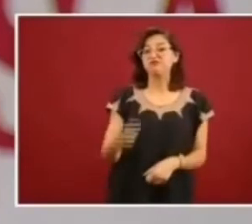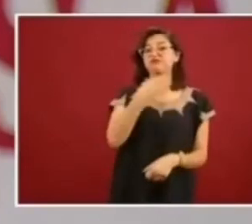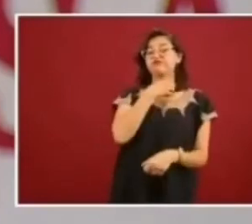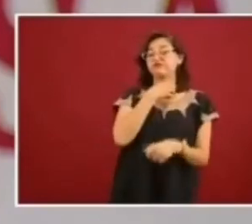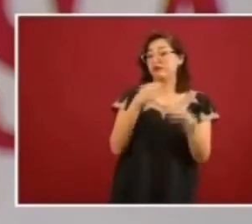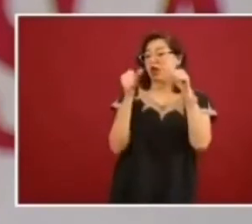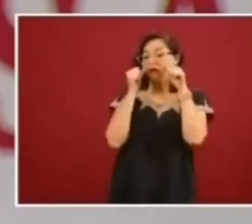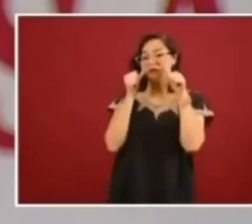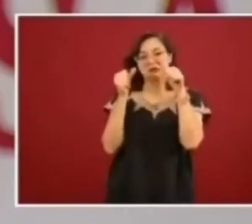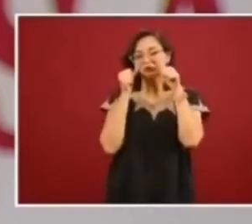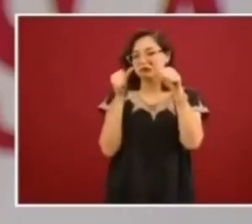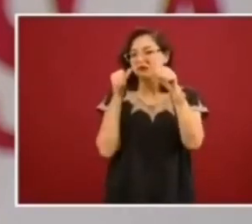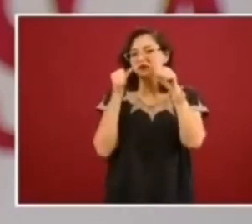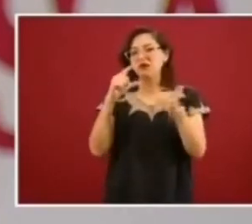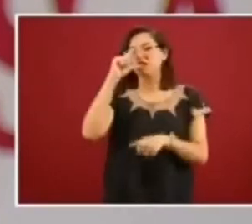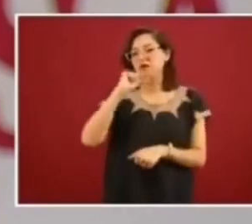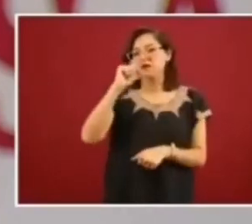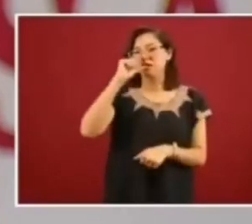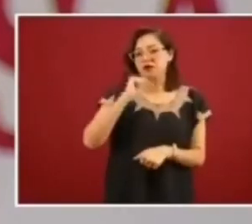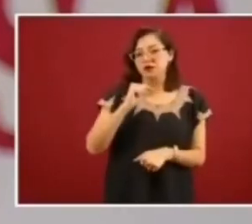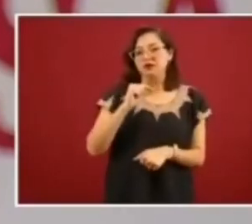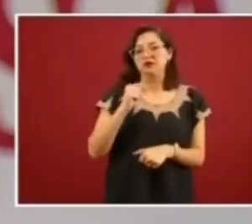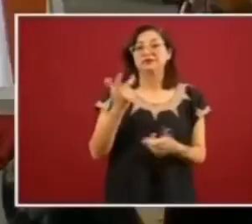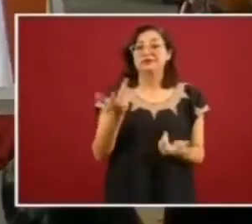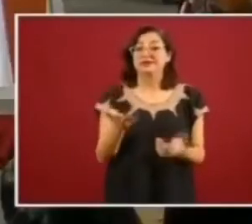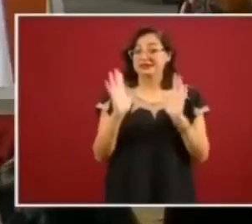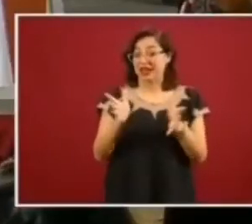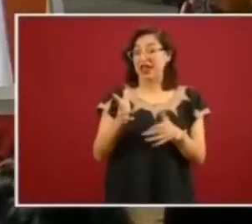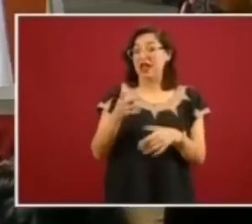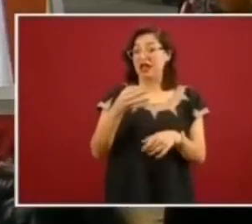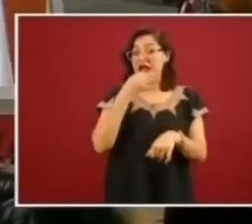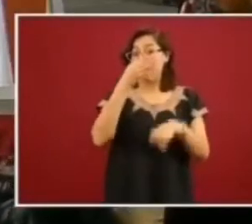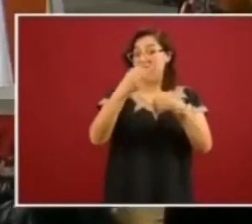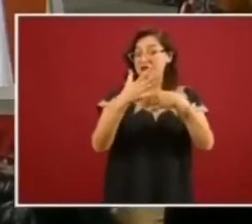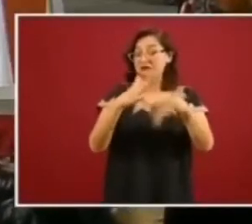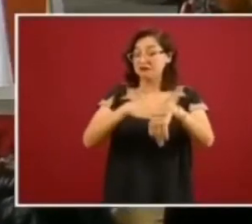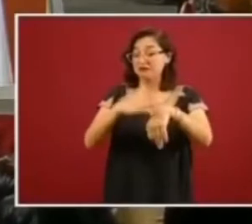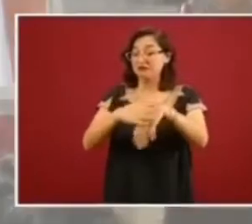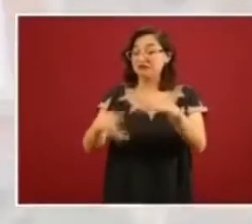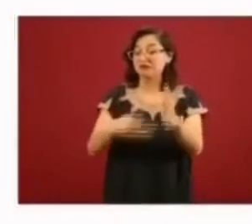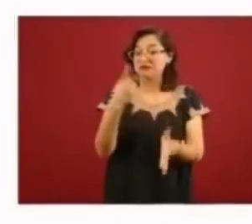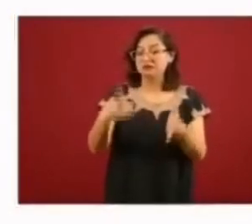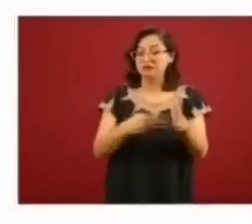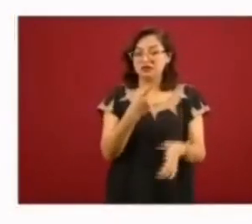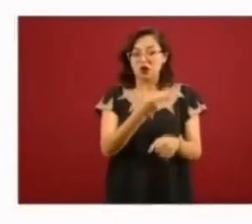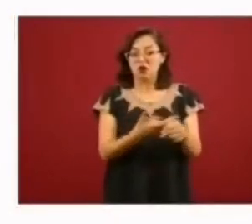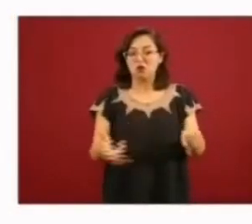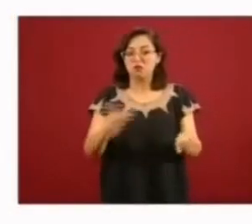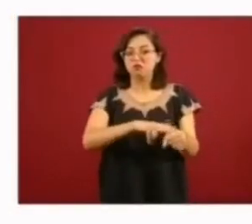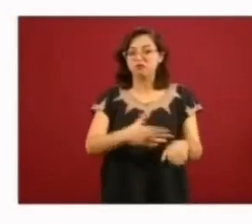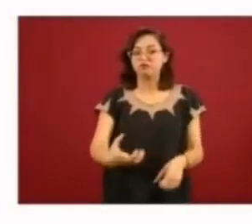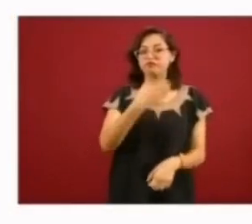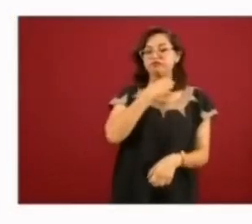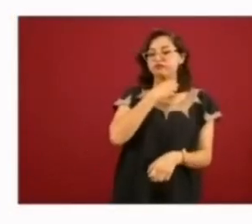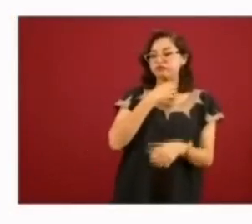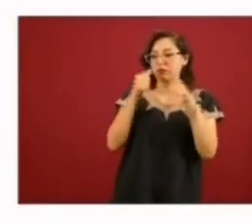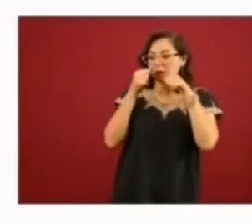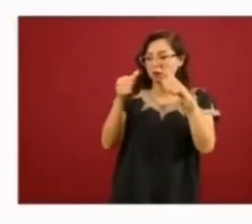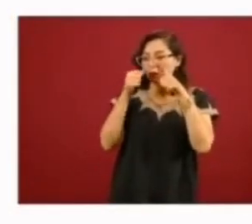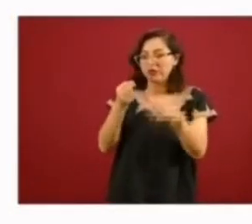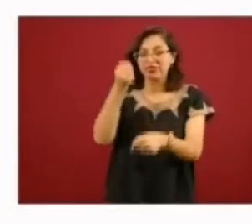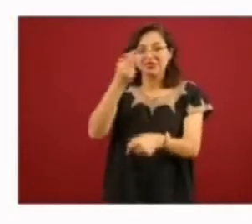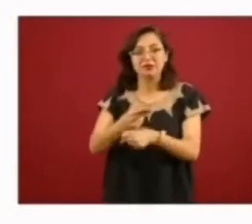el rebasar la capacidad de atención, como lo hemos alertado, puede condicionar una mayor letalidad porque la oportunidad